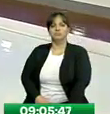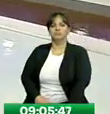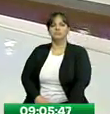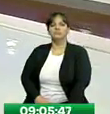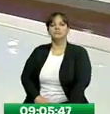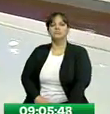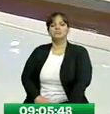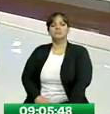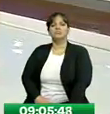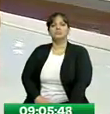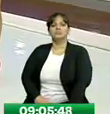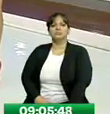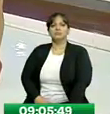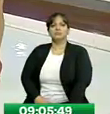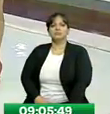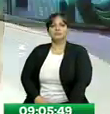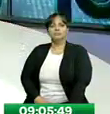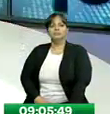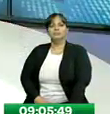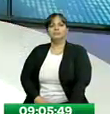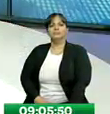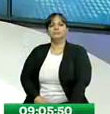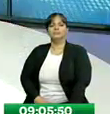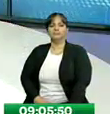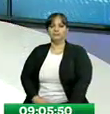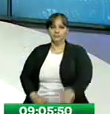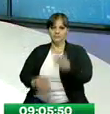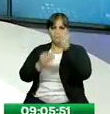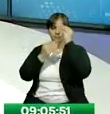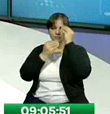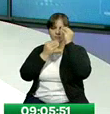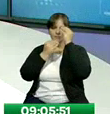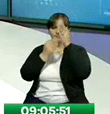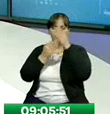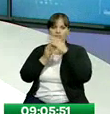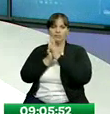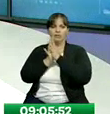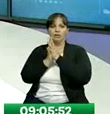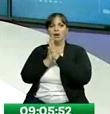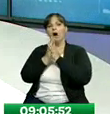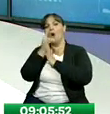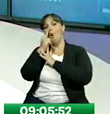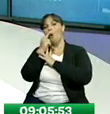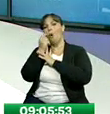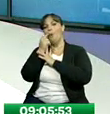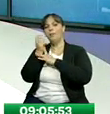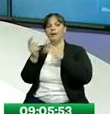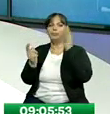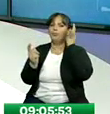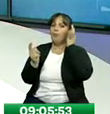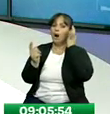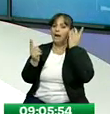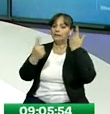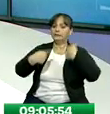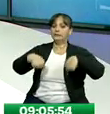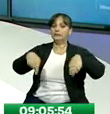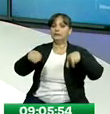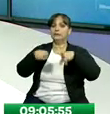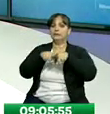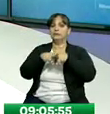en caso de salud luego de ser apuñalado supuestamente por su pareja el hecho ocurrió en una urbanización